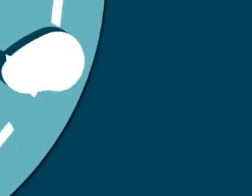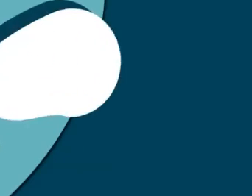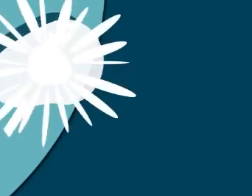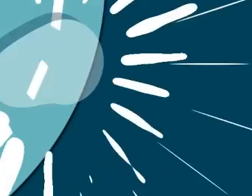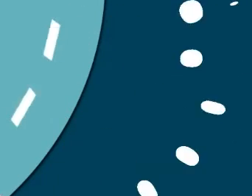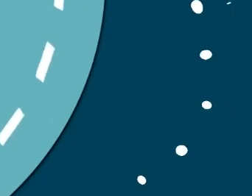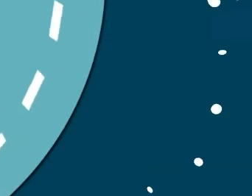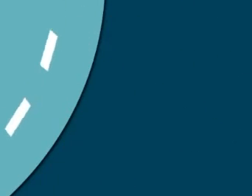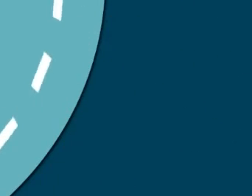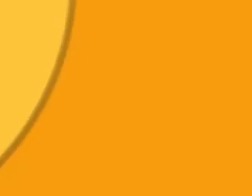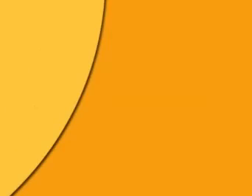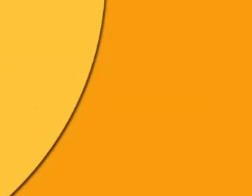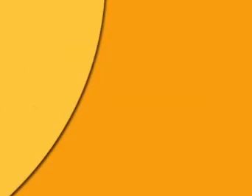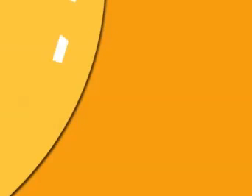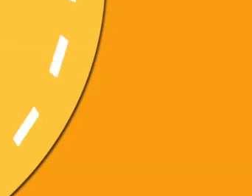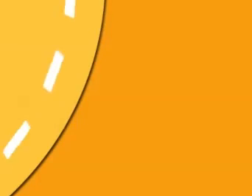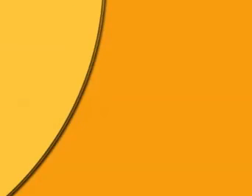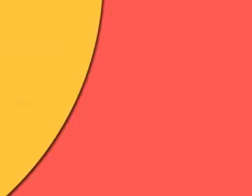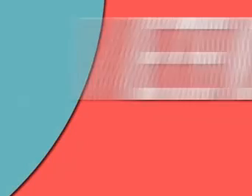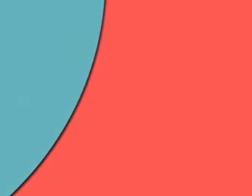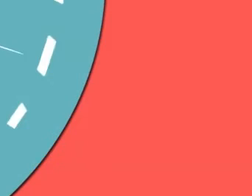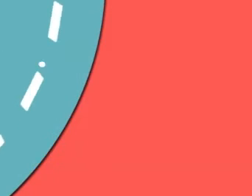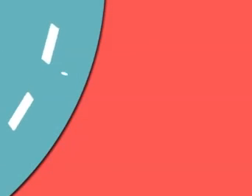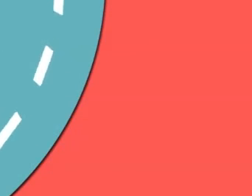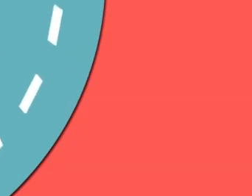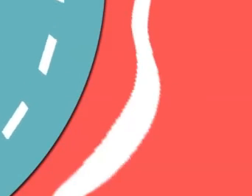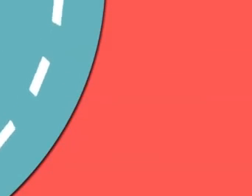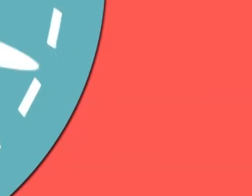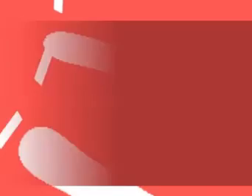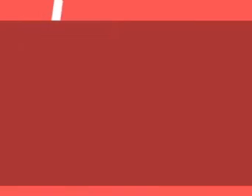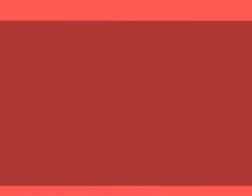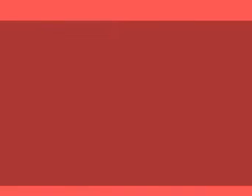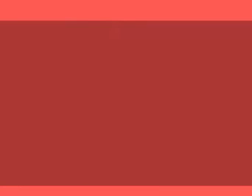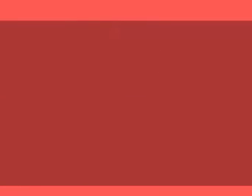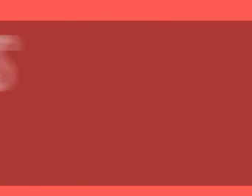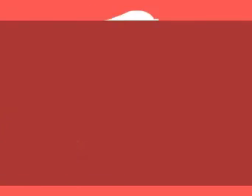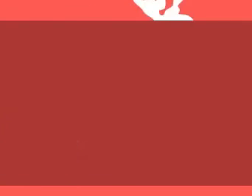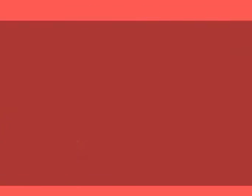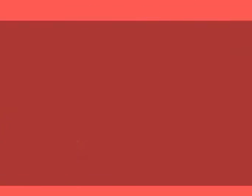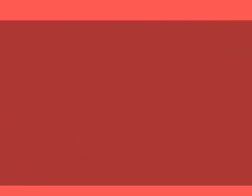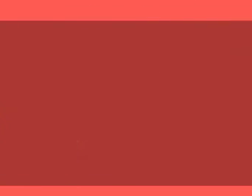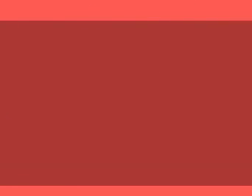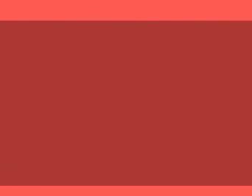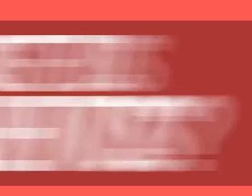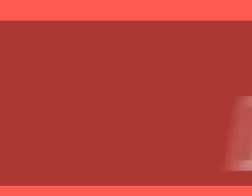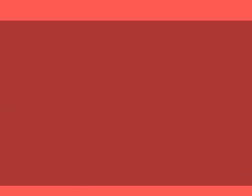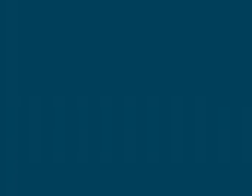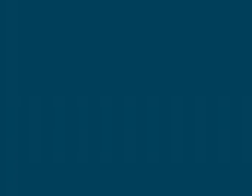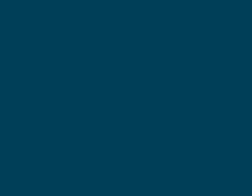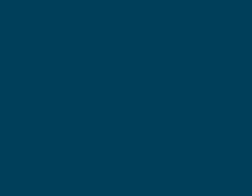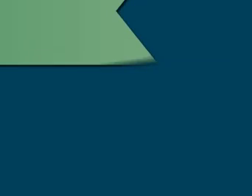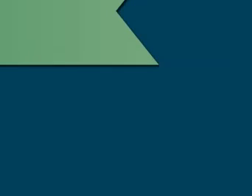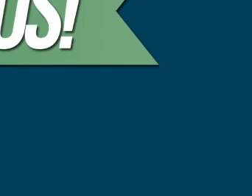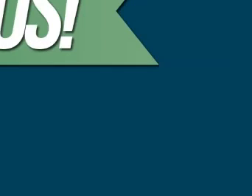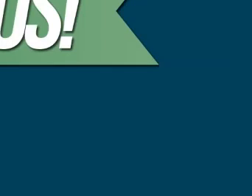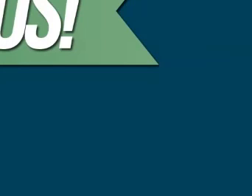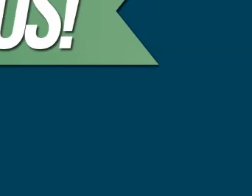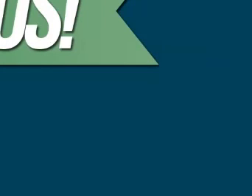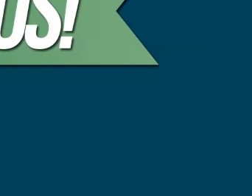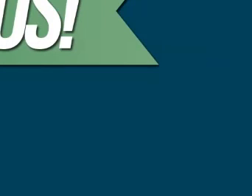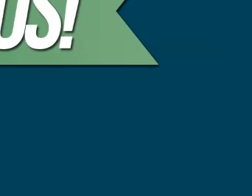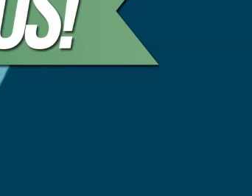Si vas a anunciar algo que quieres vender, algo que quieres comprar, buscas empleo, perdiste tus documentos, hazlo en el lugar que te da los